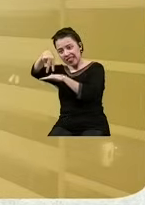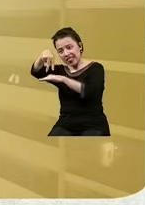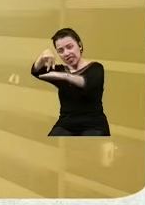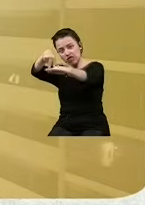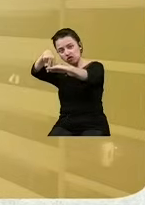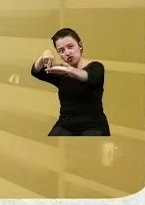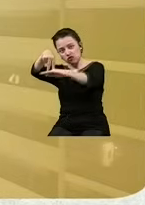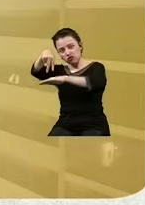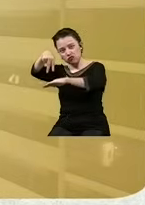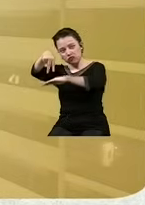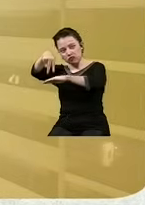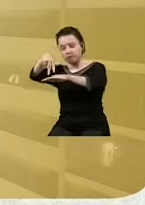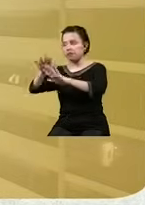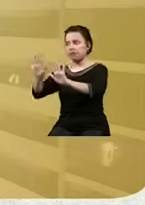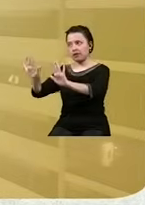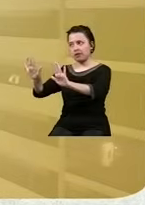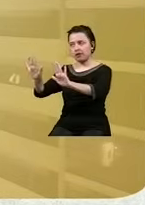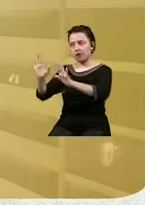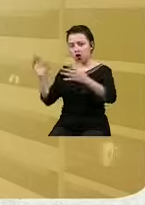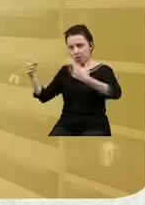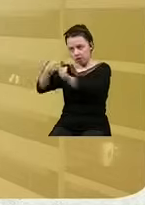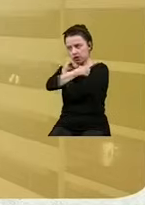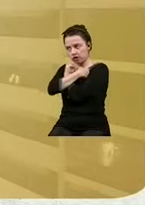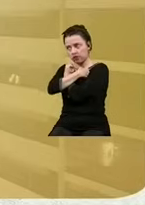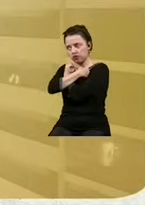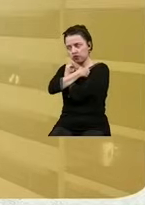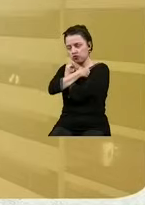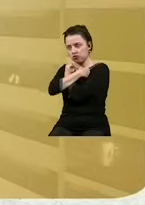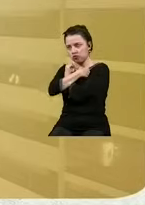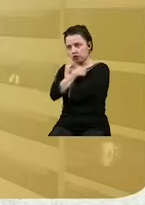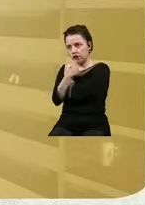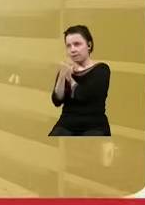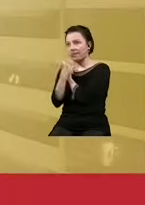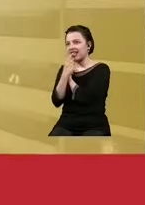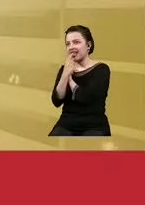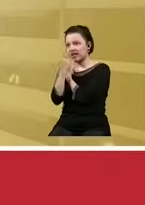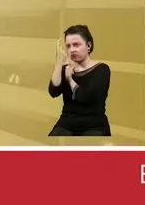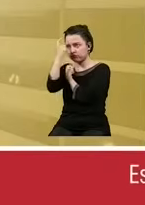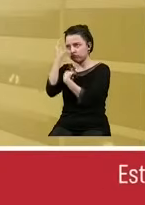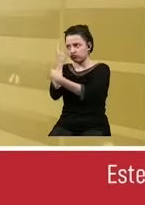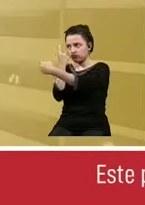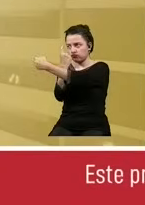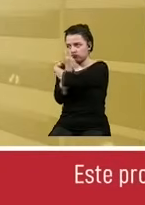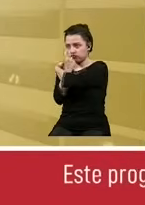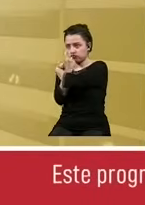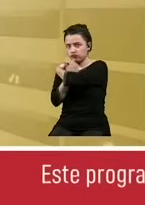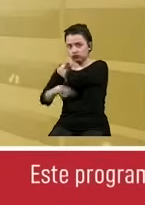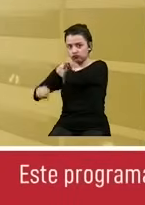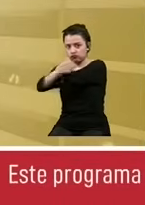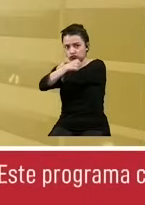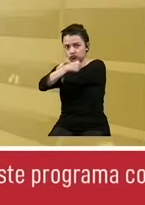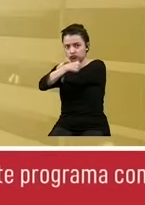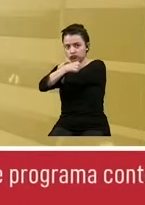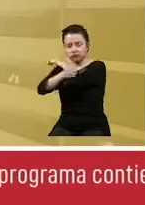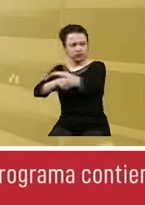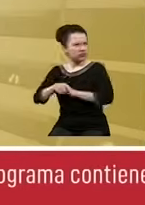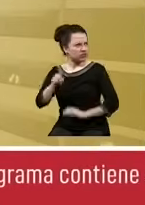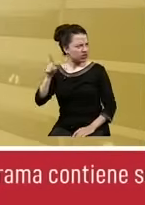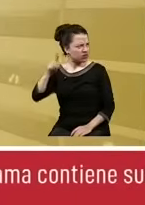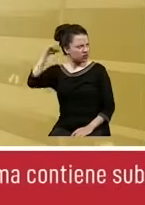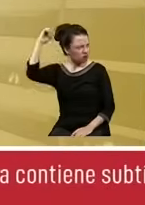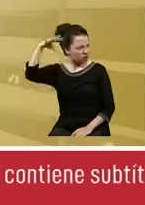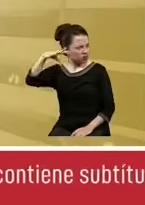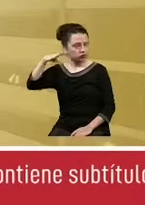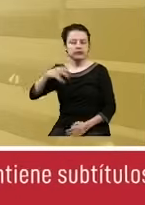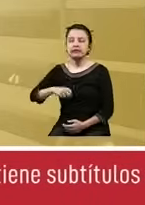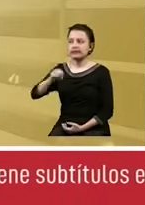pero primero se agarra de un poste, ¿cierto? Se agarra de un poste, ¿qué es eso? ¿De luz? Sí, sí, señor. Y empieza a